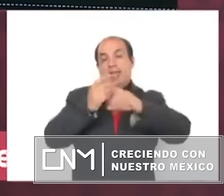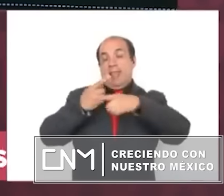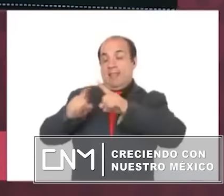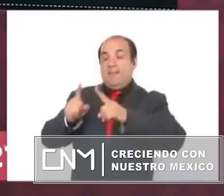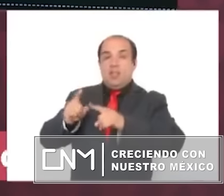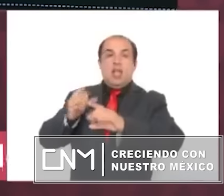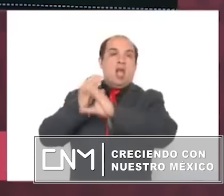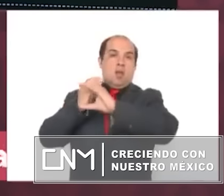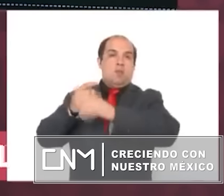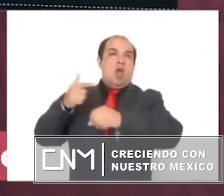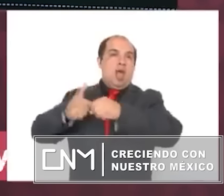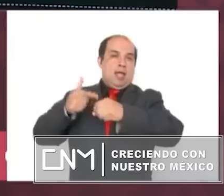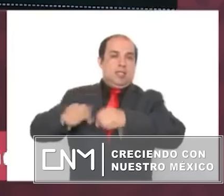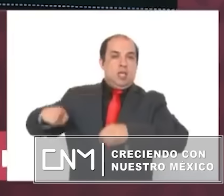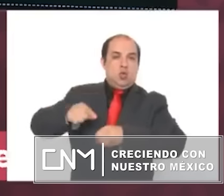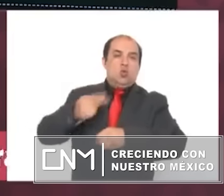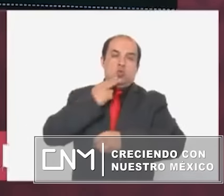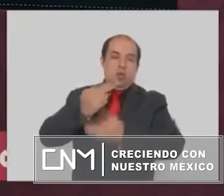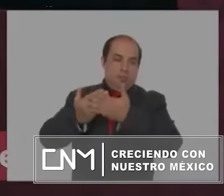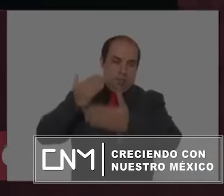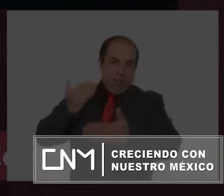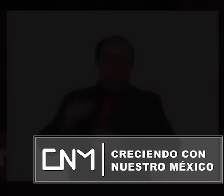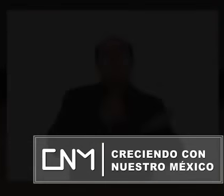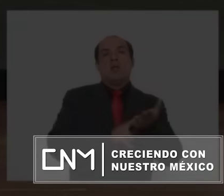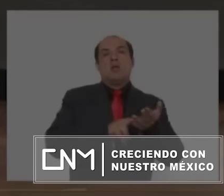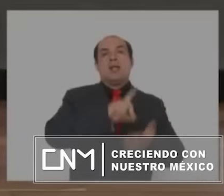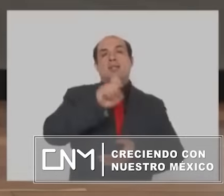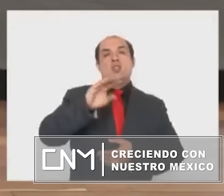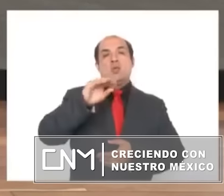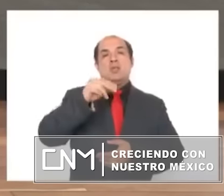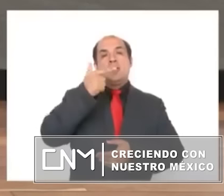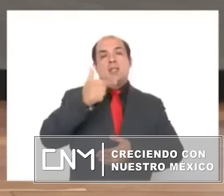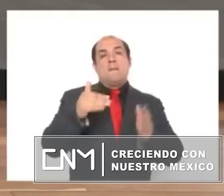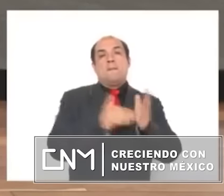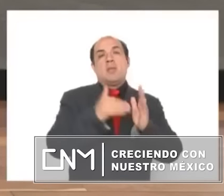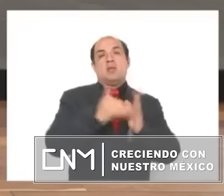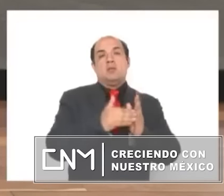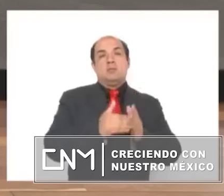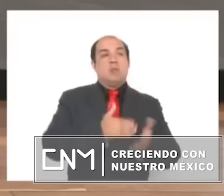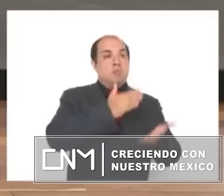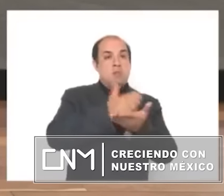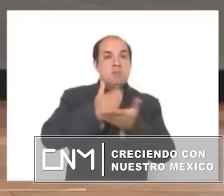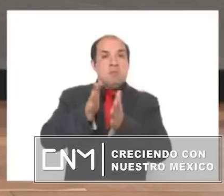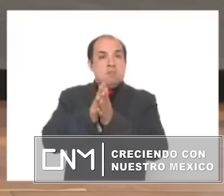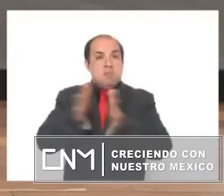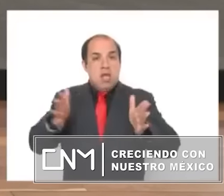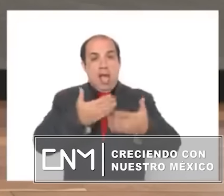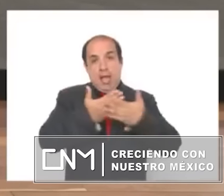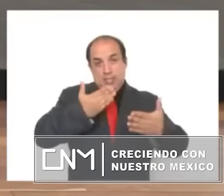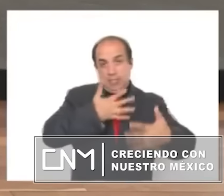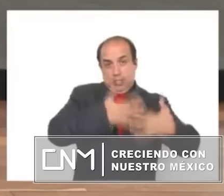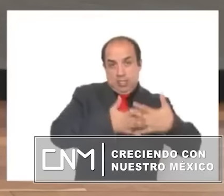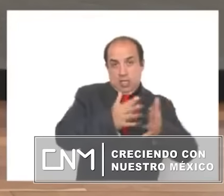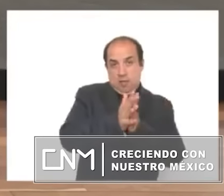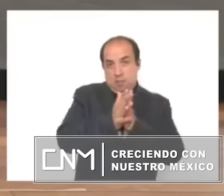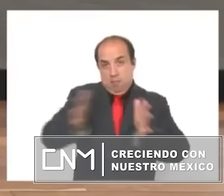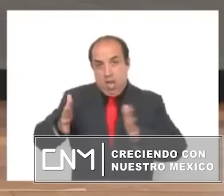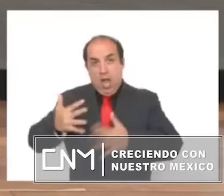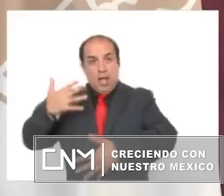diésel, que es lo que la mayoría de ellos operaban antes. ¿Y las estaciones que se ampliaron de 15 a